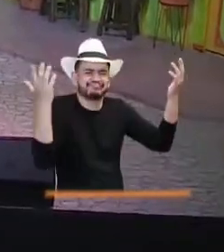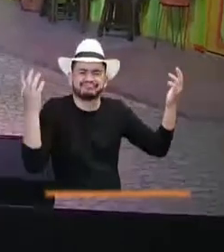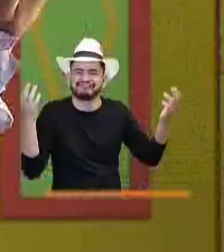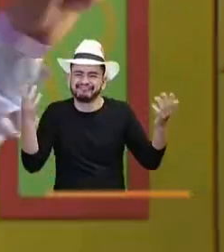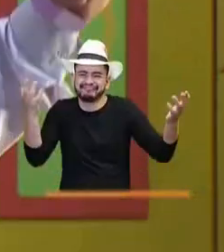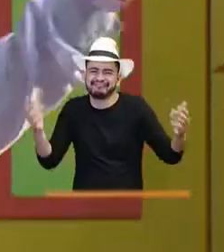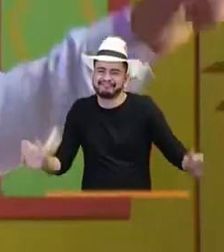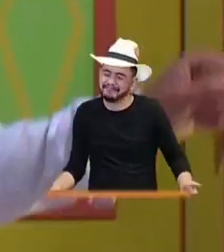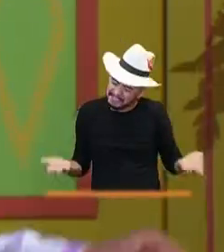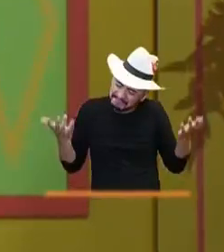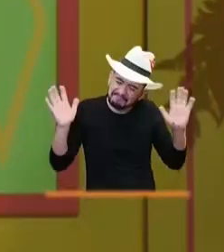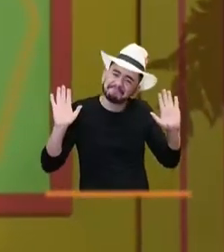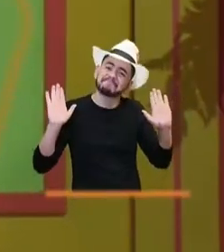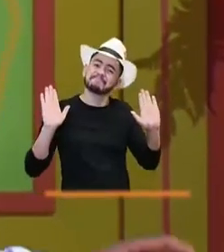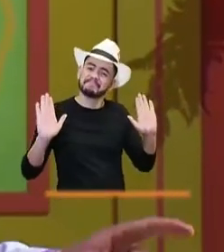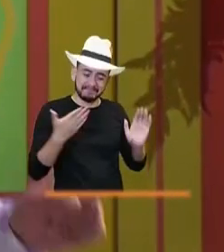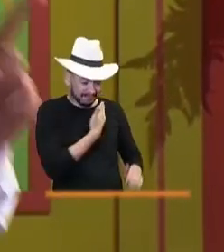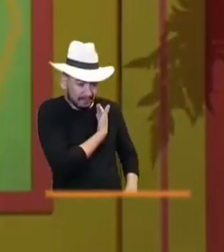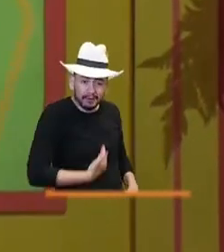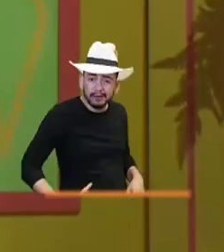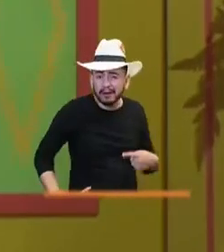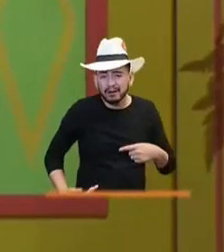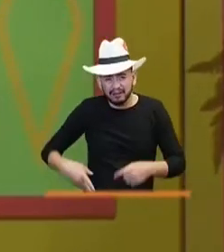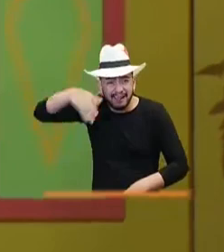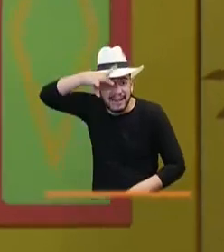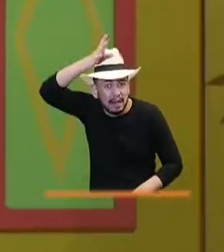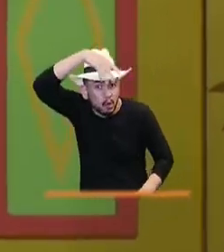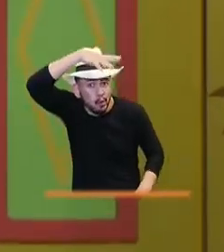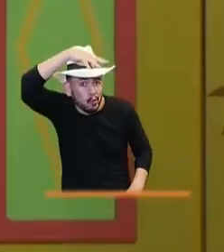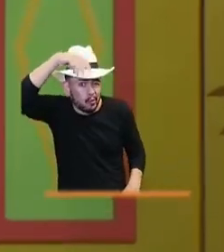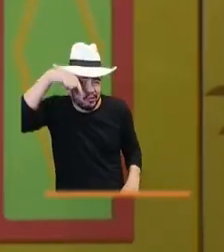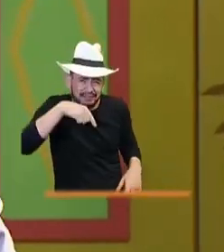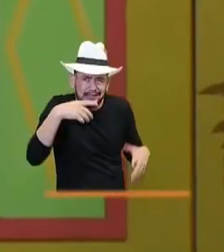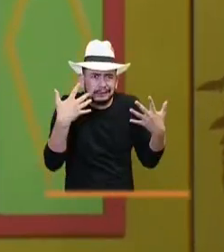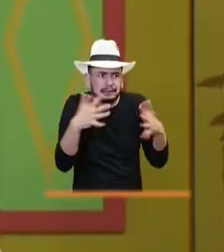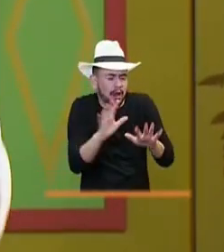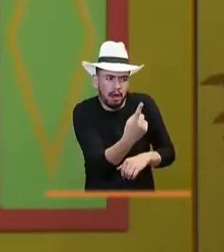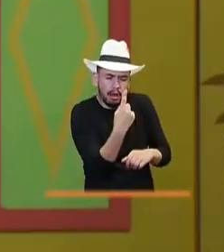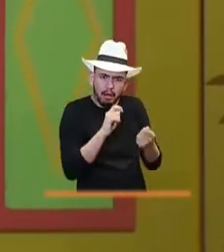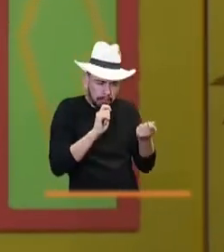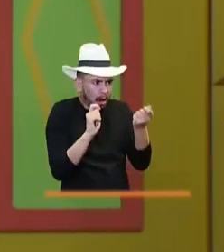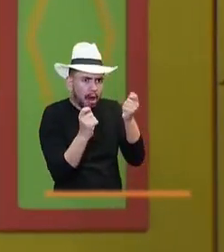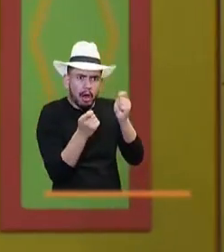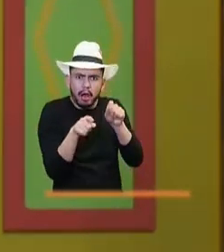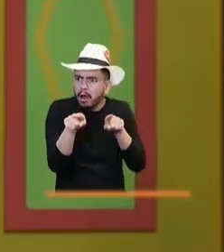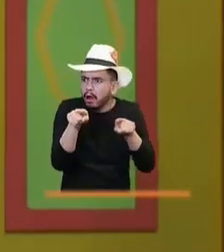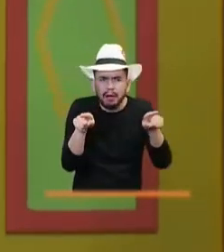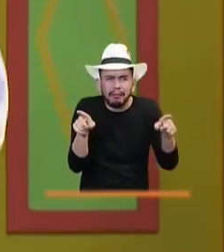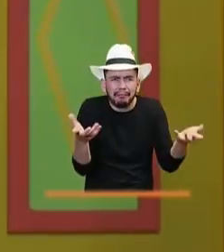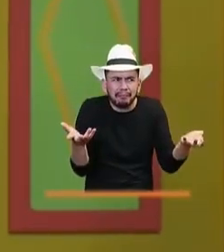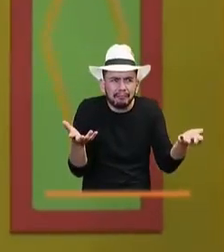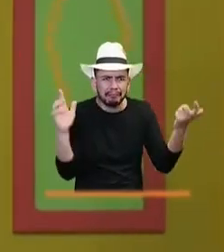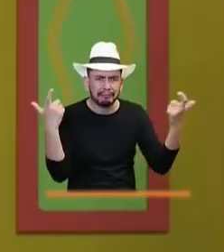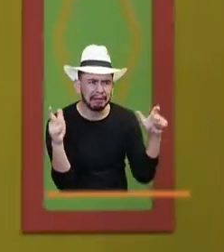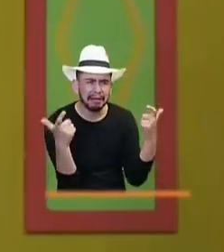el presidente, por fin hoy siente el rechazo y ha venido a darse cuenta